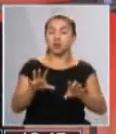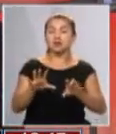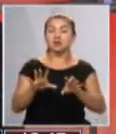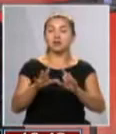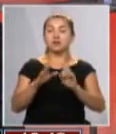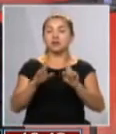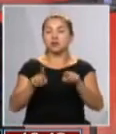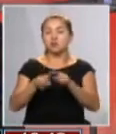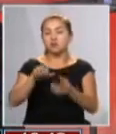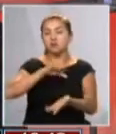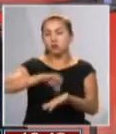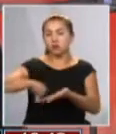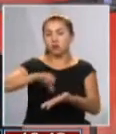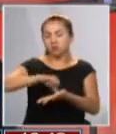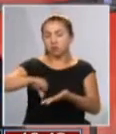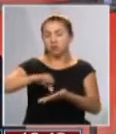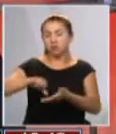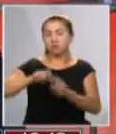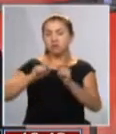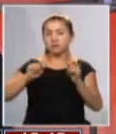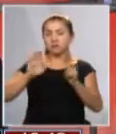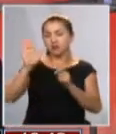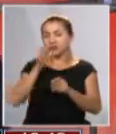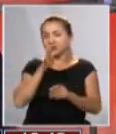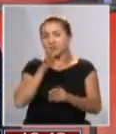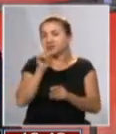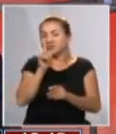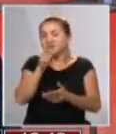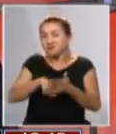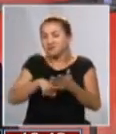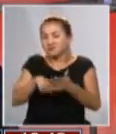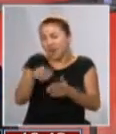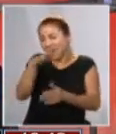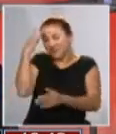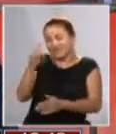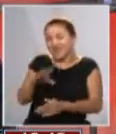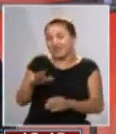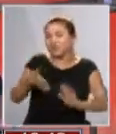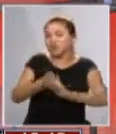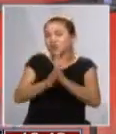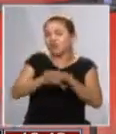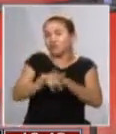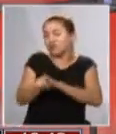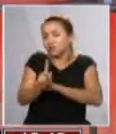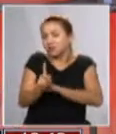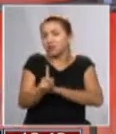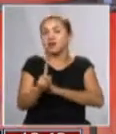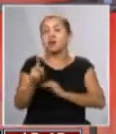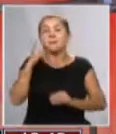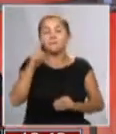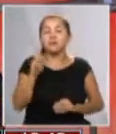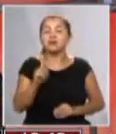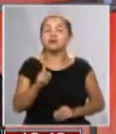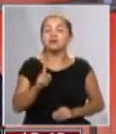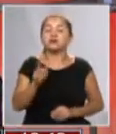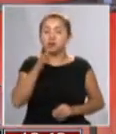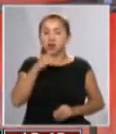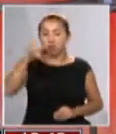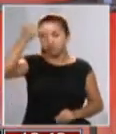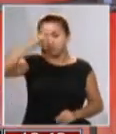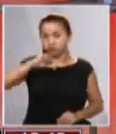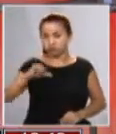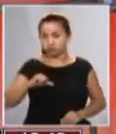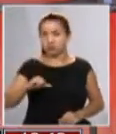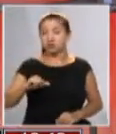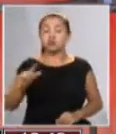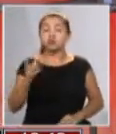las infracciones electorales. No siendo experto en legislación electoral, en general no son delitos porque no conllevan una pena corporal, sino que